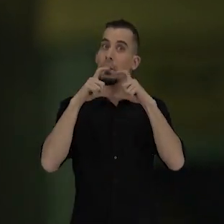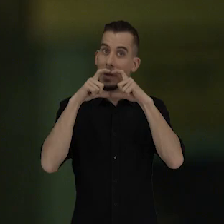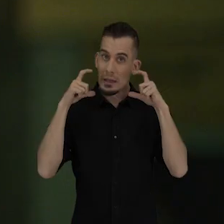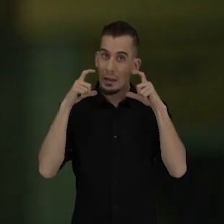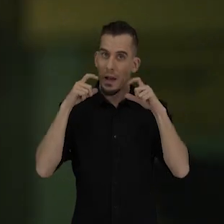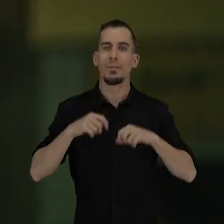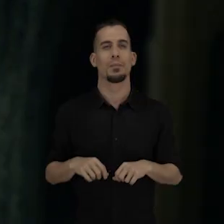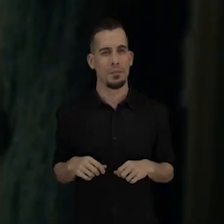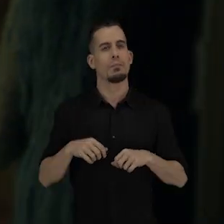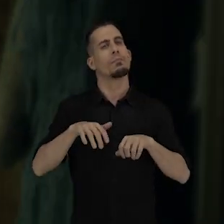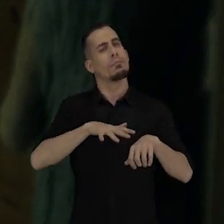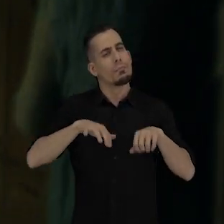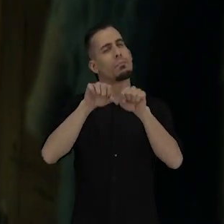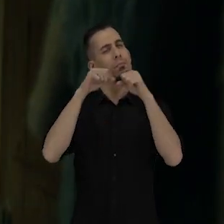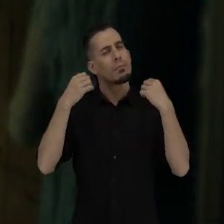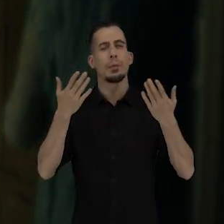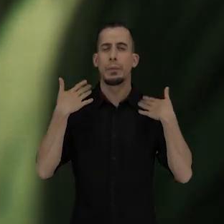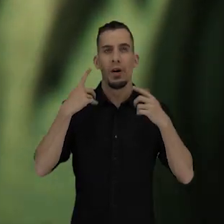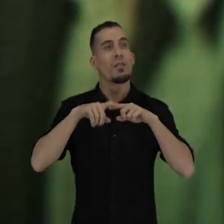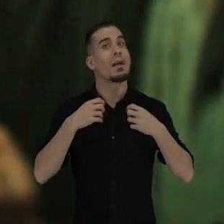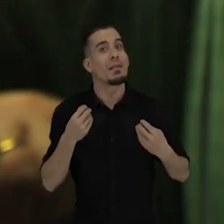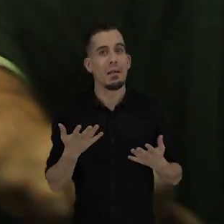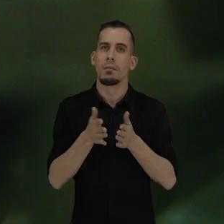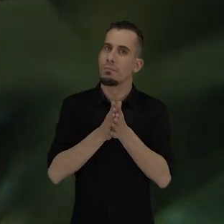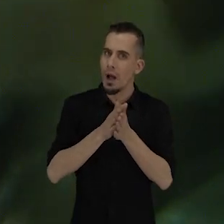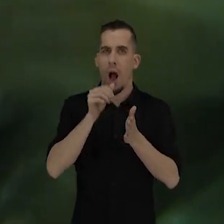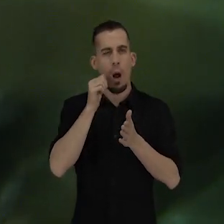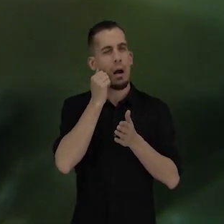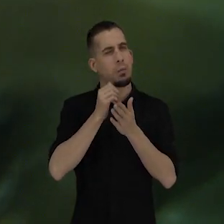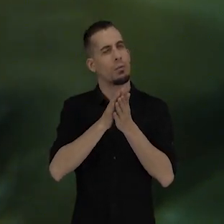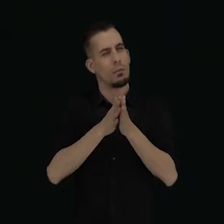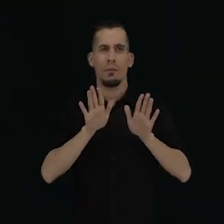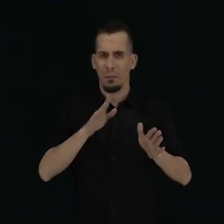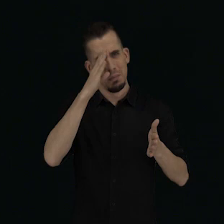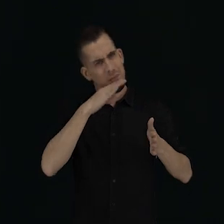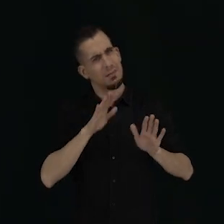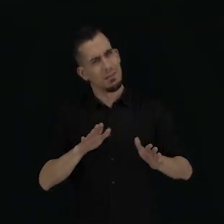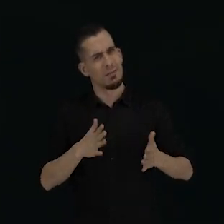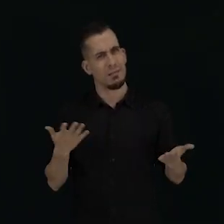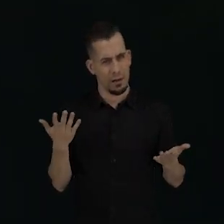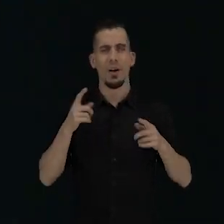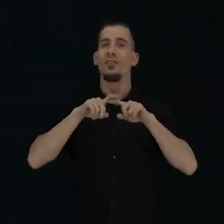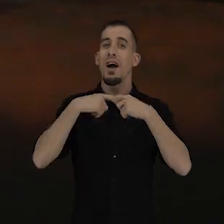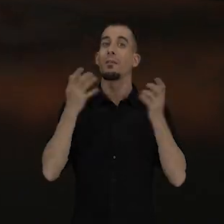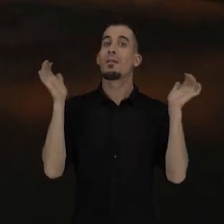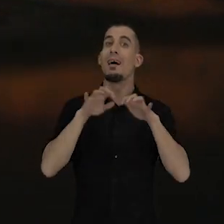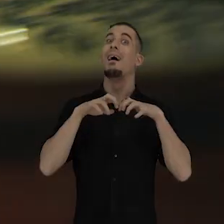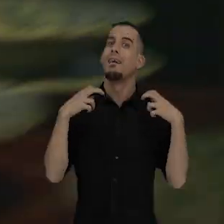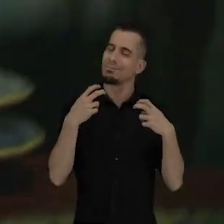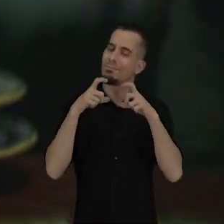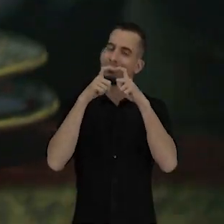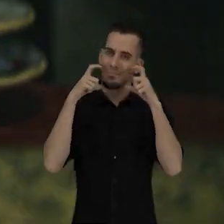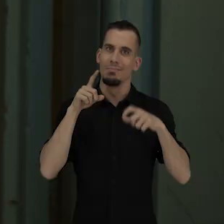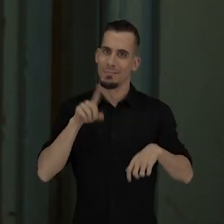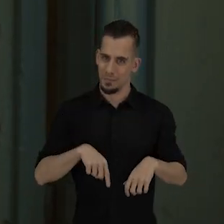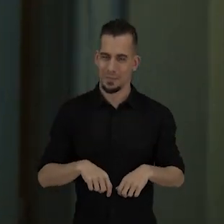Mamá, la mascarilla. Ventila los espacios. Familia, ¿qué tal? Lávate las manos con agua y jabón. Despacio, papá. Usa la mascarilla también en